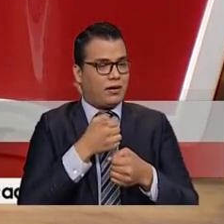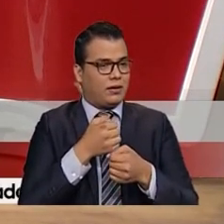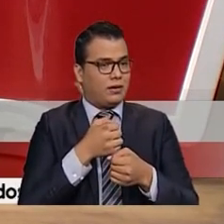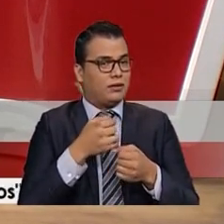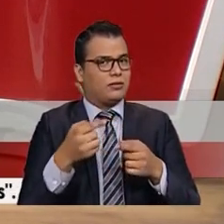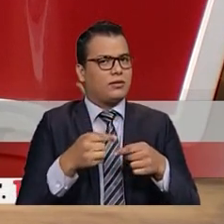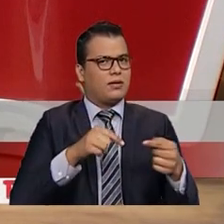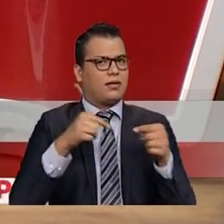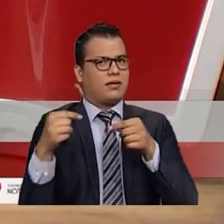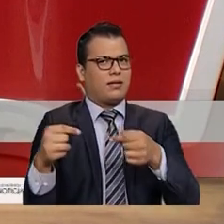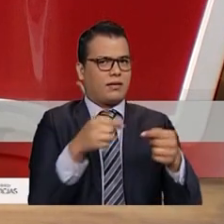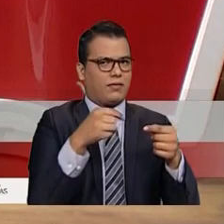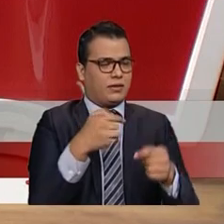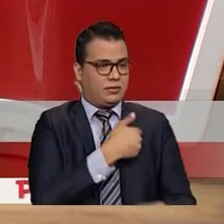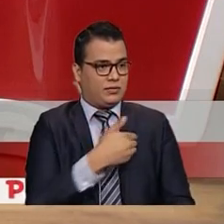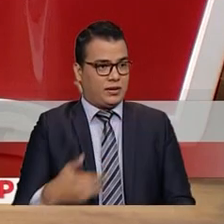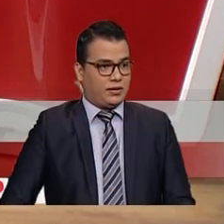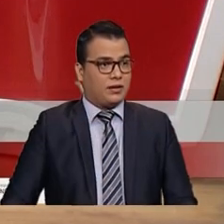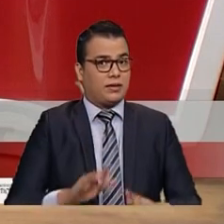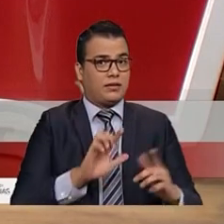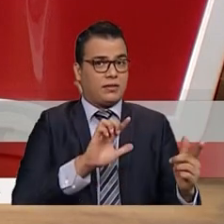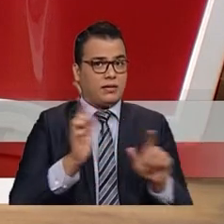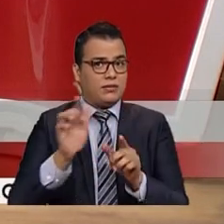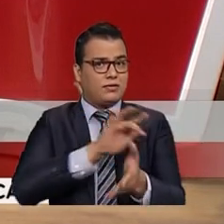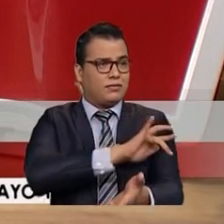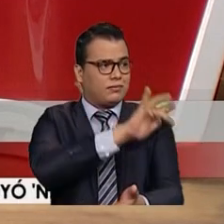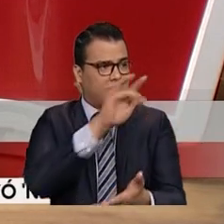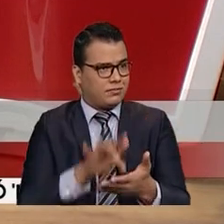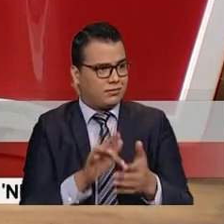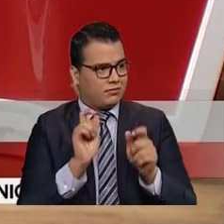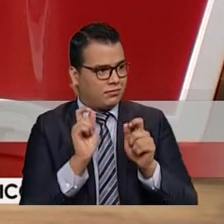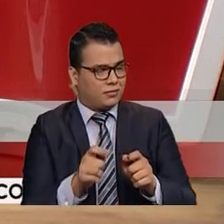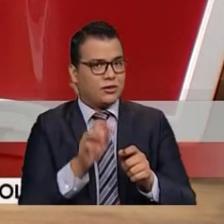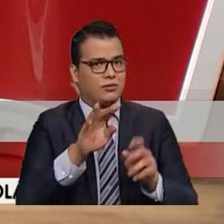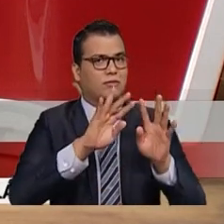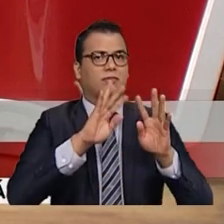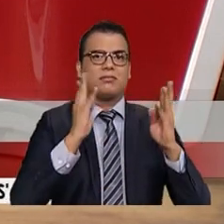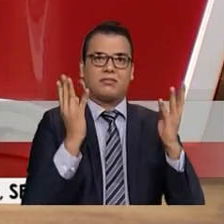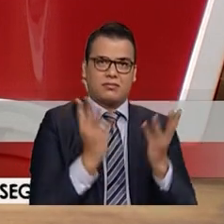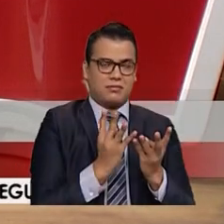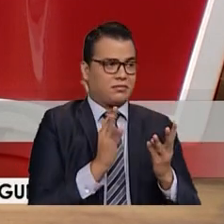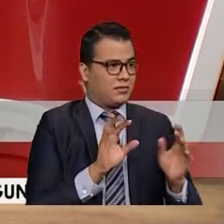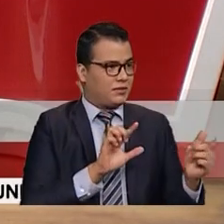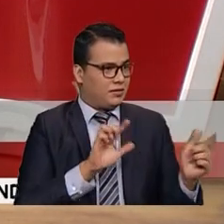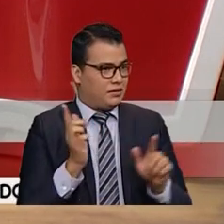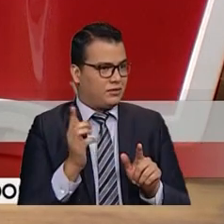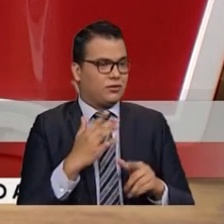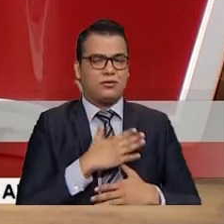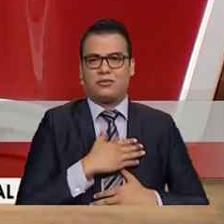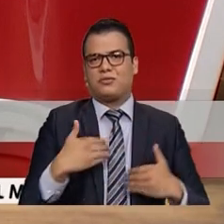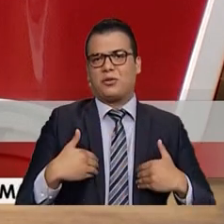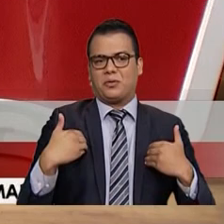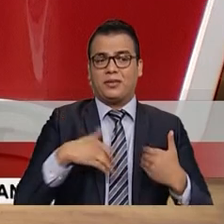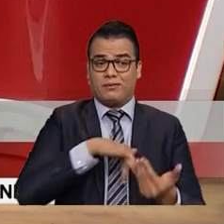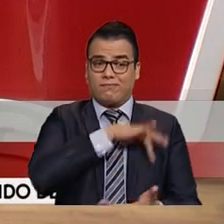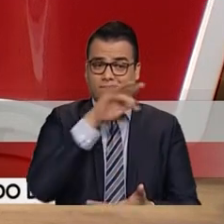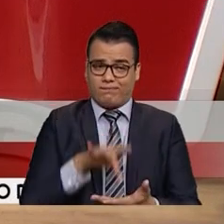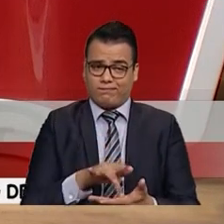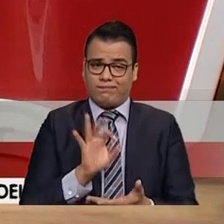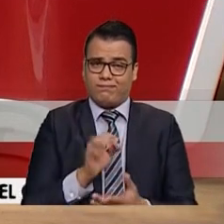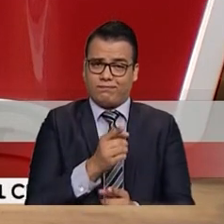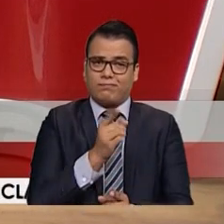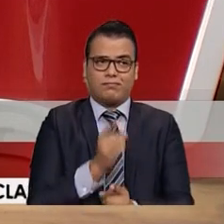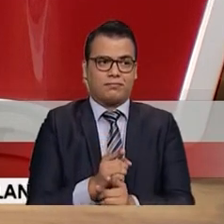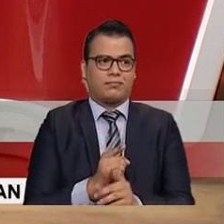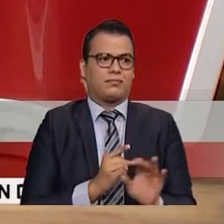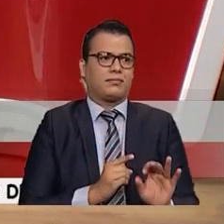en su puesto y con su curul silla con la curul y bueno muy contento de estar aquí nuevamente oscar de verdad bueno